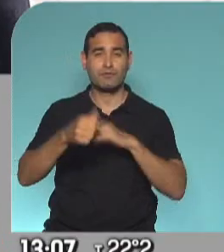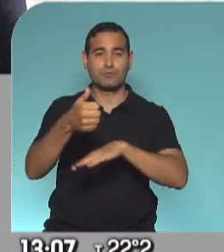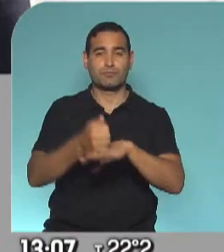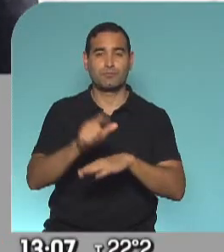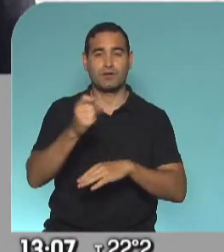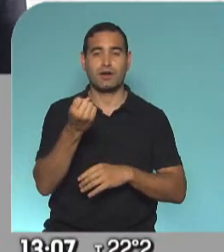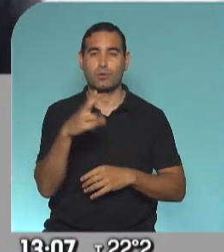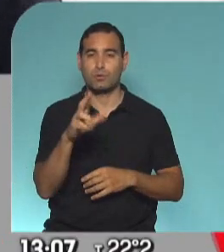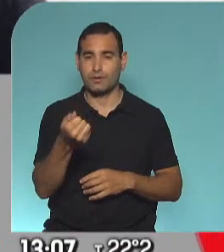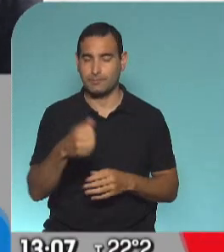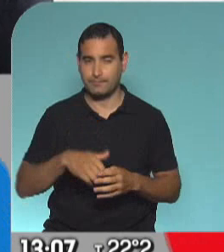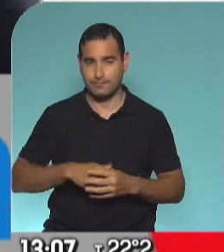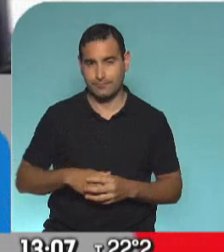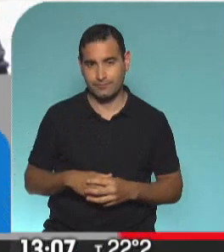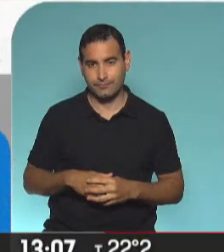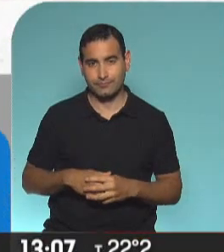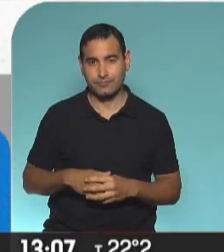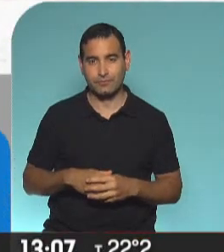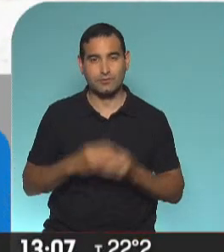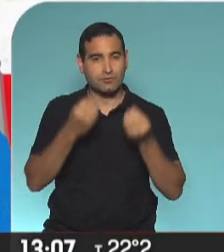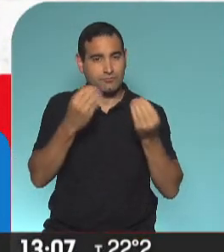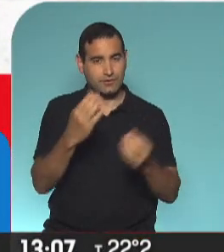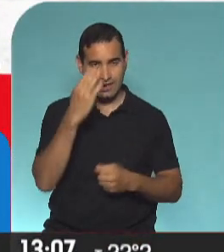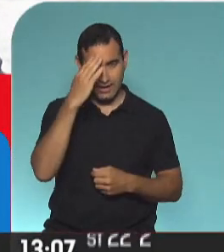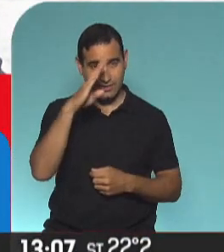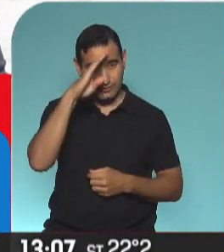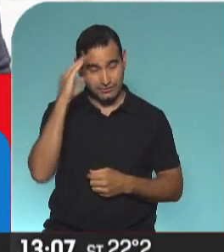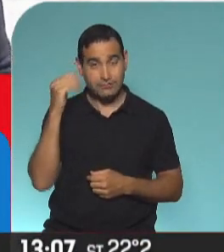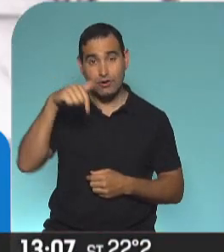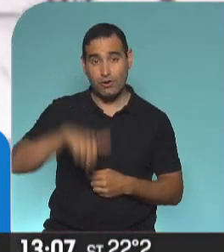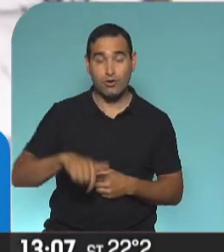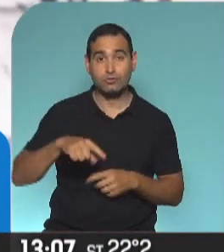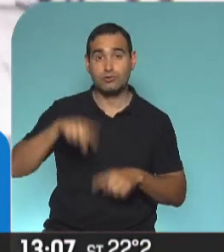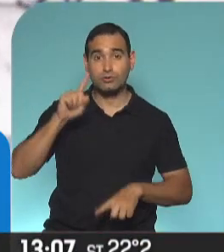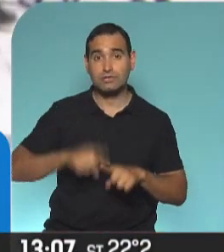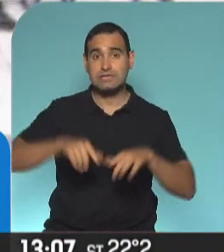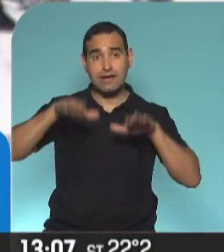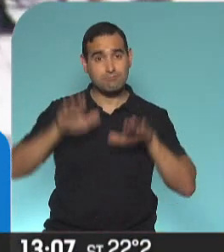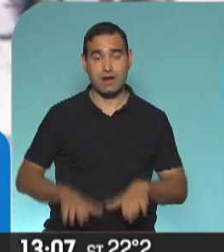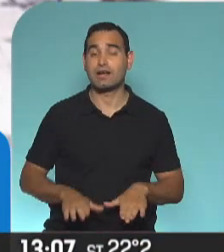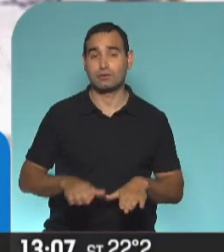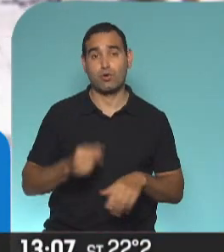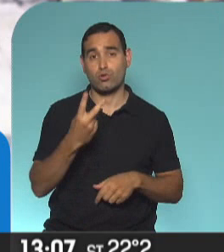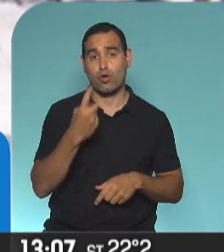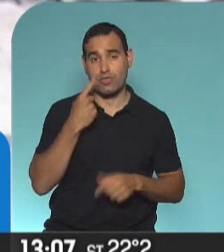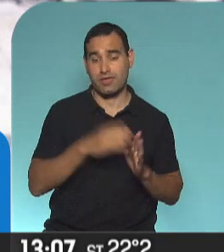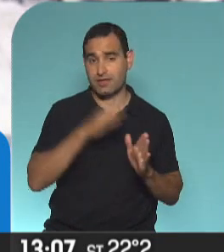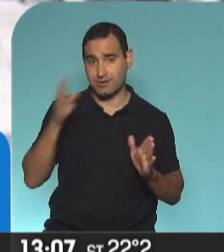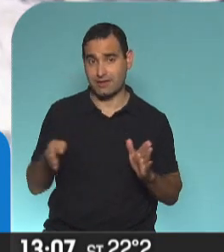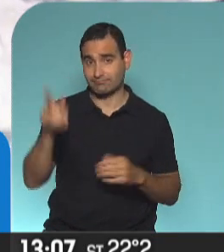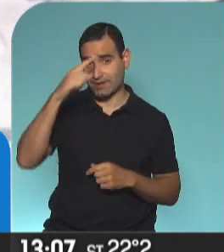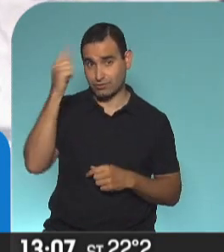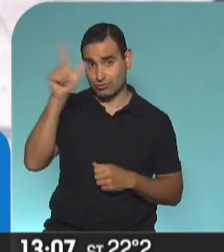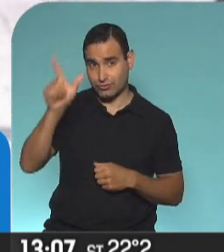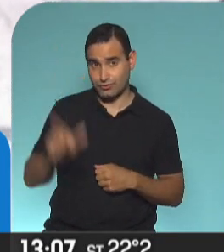Mayocchi. Laura, te escuchamos. ¿Cómo te va, Alejandro? Silvia, porque es una jornada de paro por 48 horas, pero a nivel nacional. Fíjate,